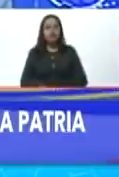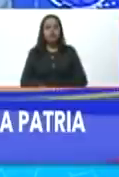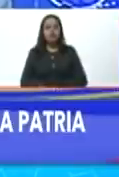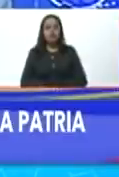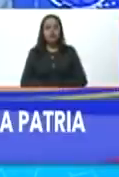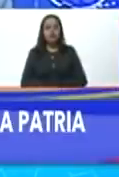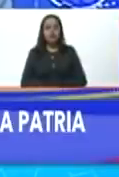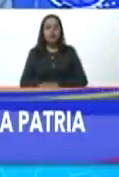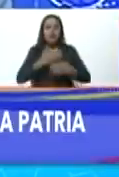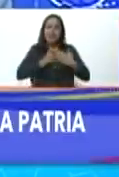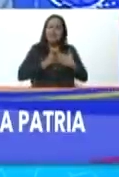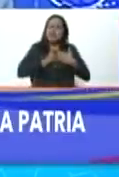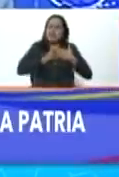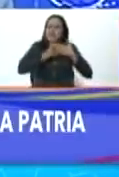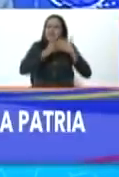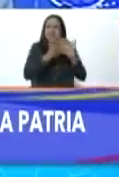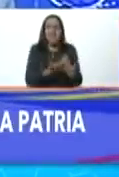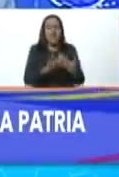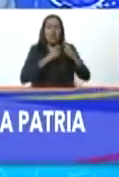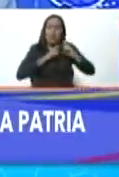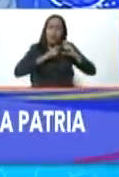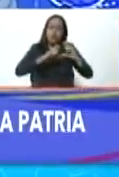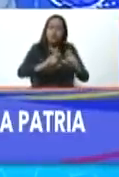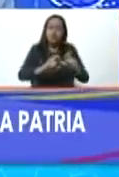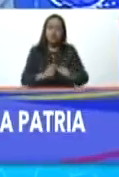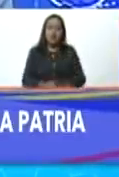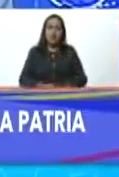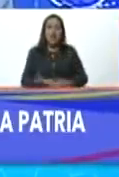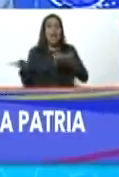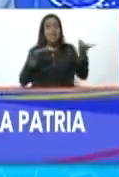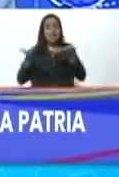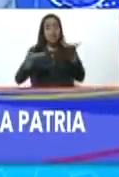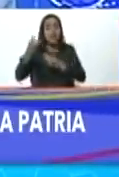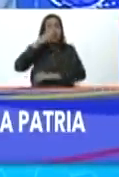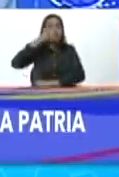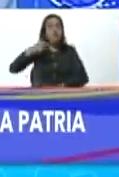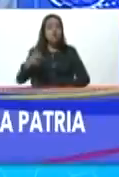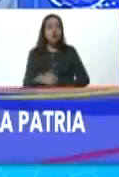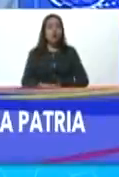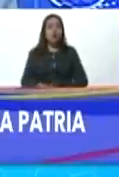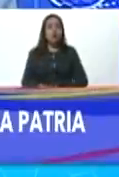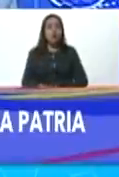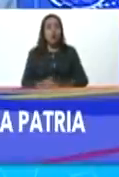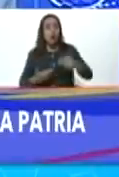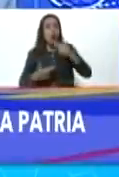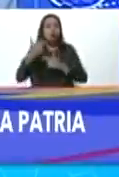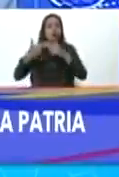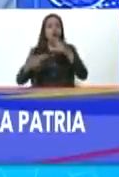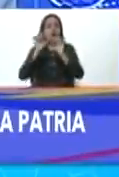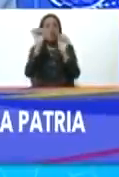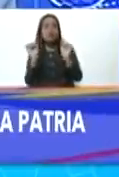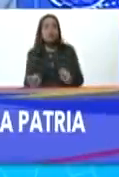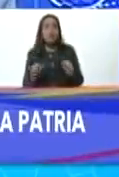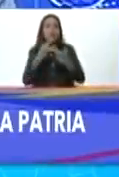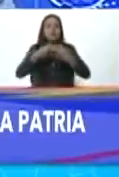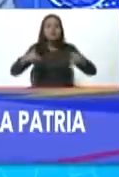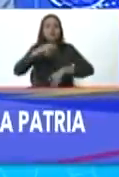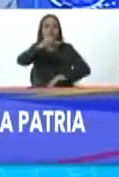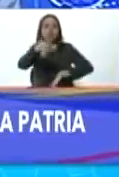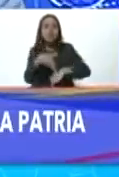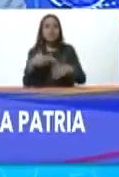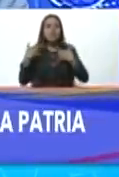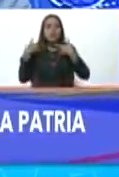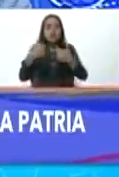se entreguen de corazón al servicio del pueblo, a la construcción del Sistema Público Nacional